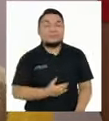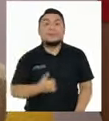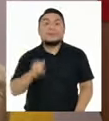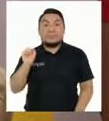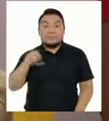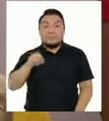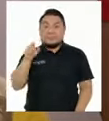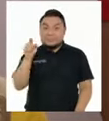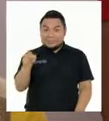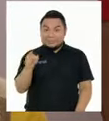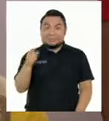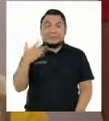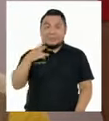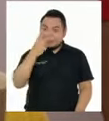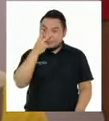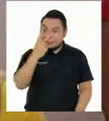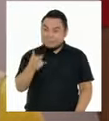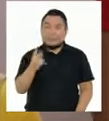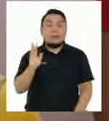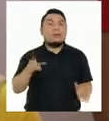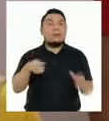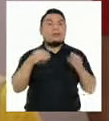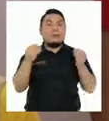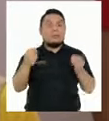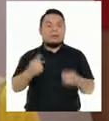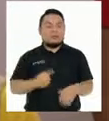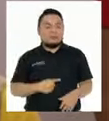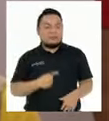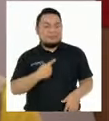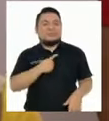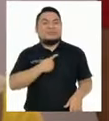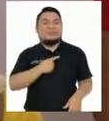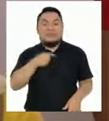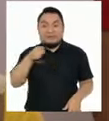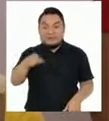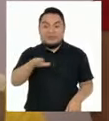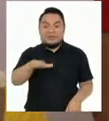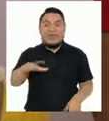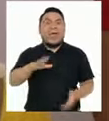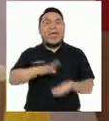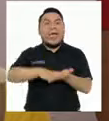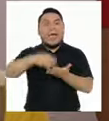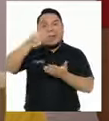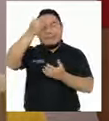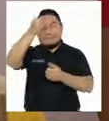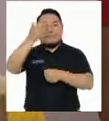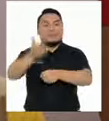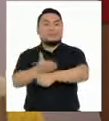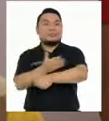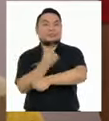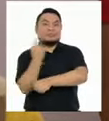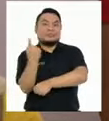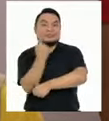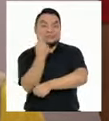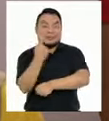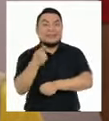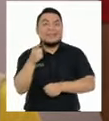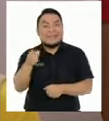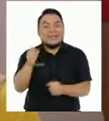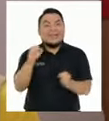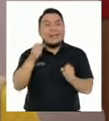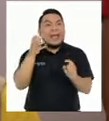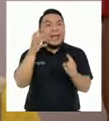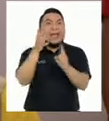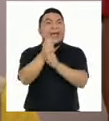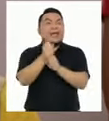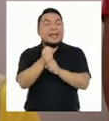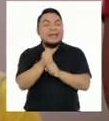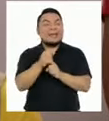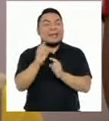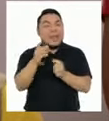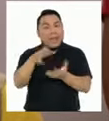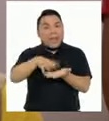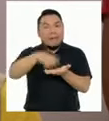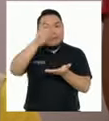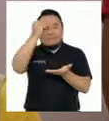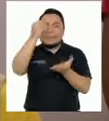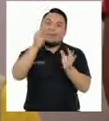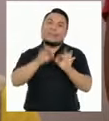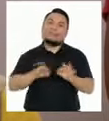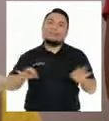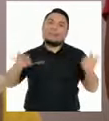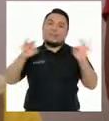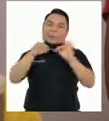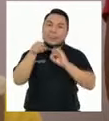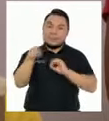eso, hemos visto cómo se enorgullecen de las cosas que pueden hacer. Reconocer estos logros es muy importante, porque